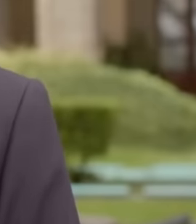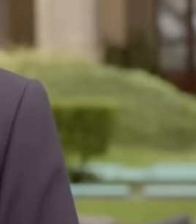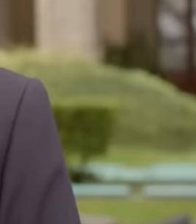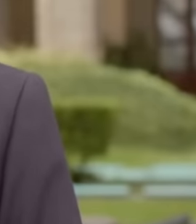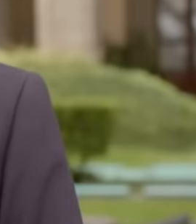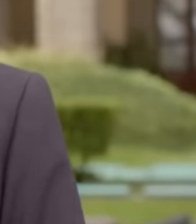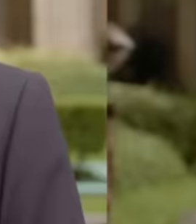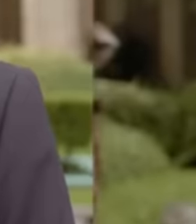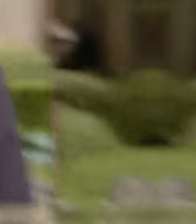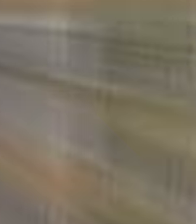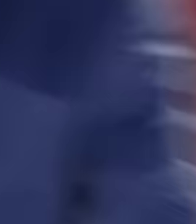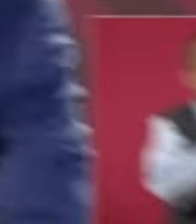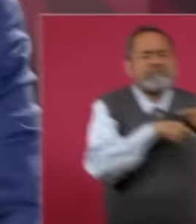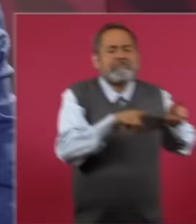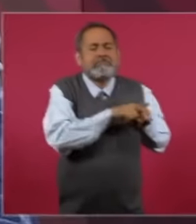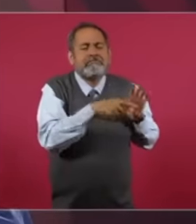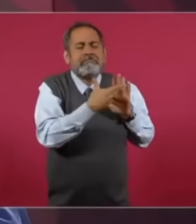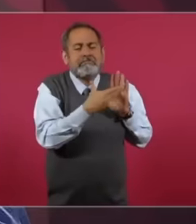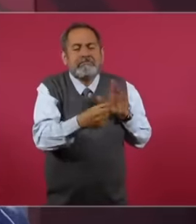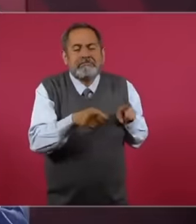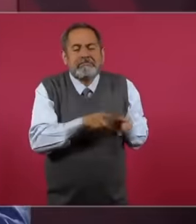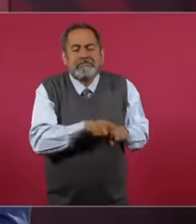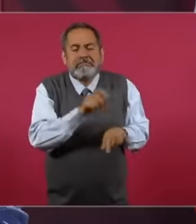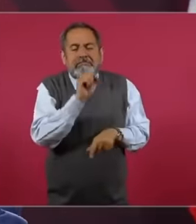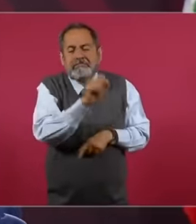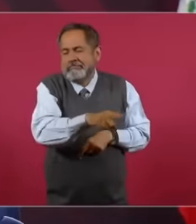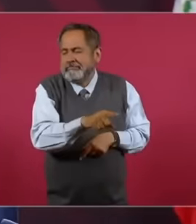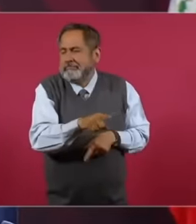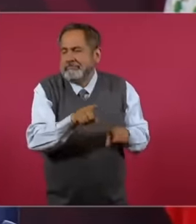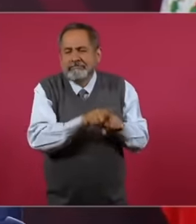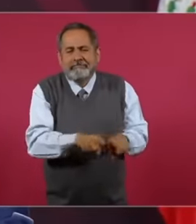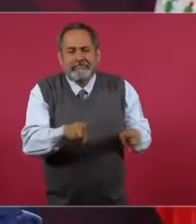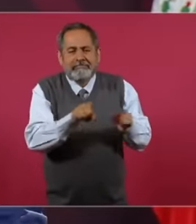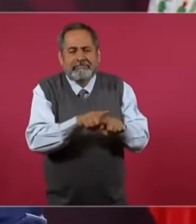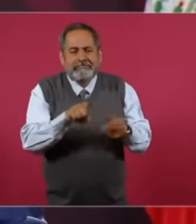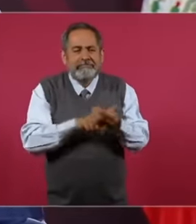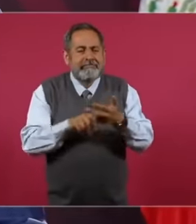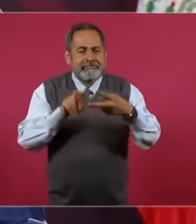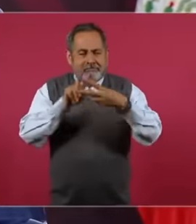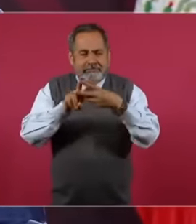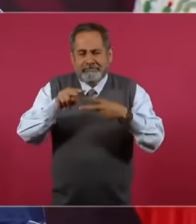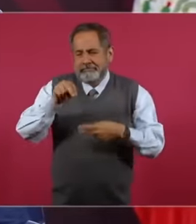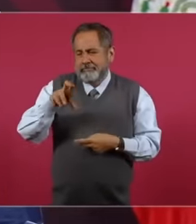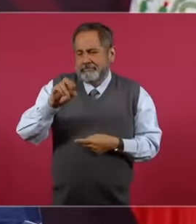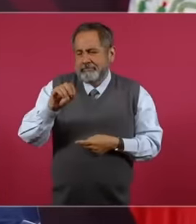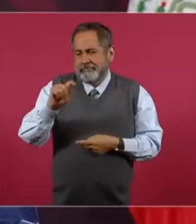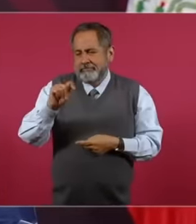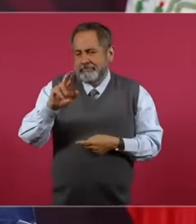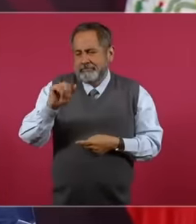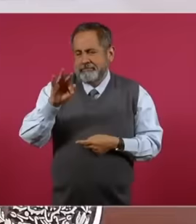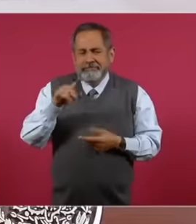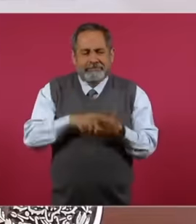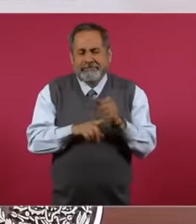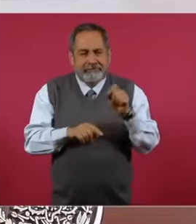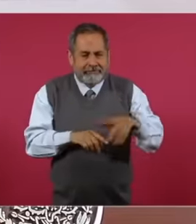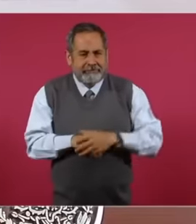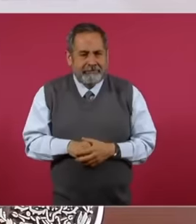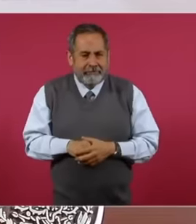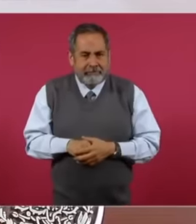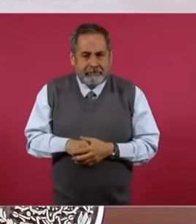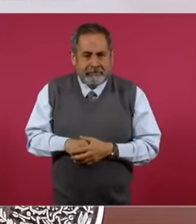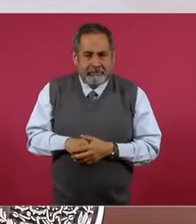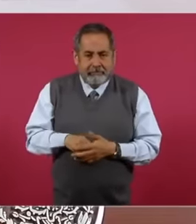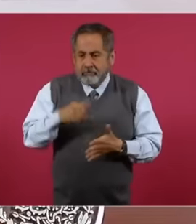Hoy, a través de la conferencia de prensa, el presidente López Obrador dio a conocer la carta del periodista de alto